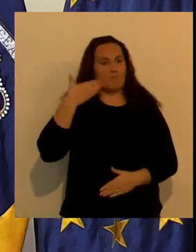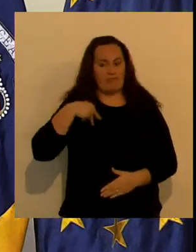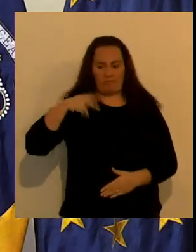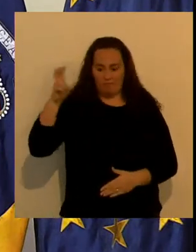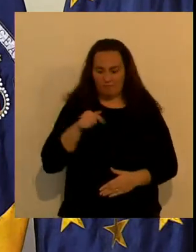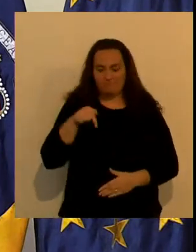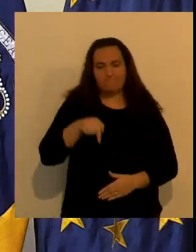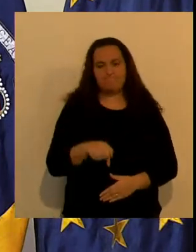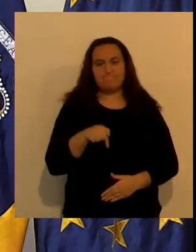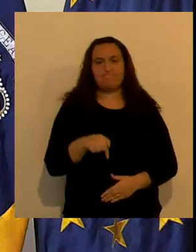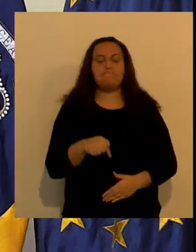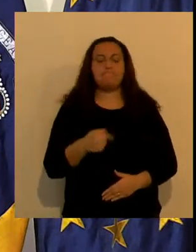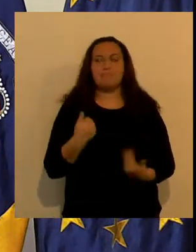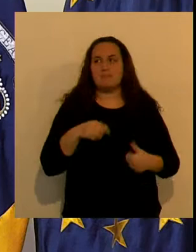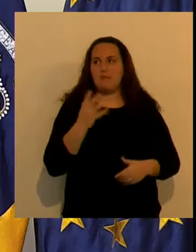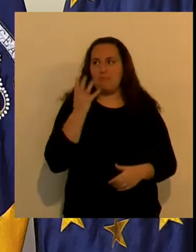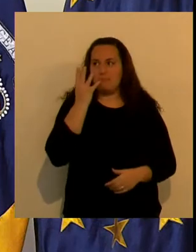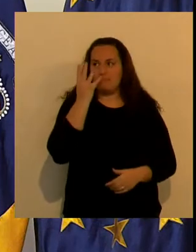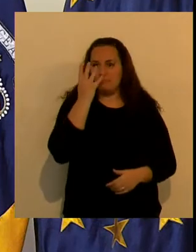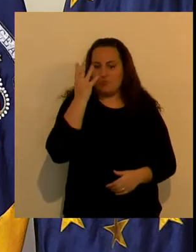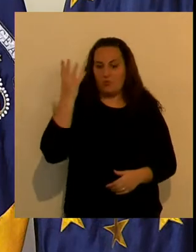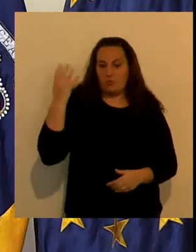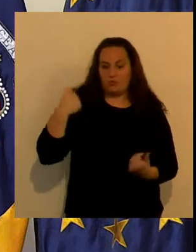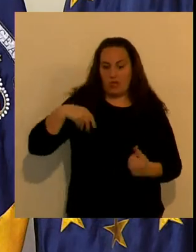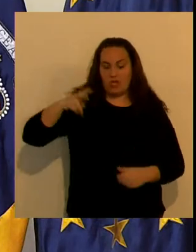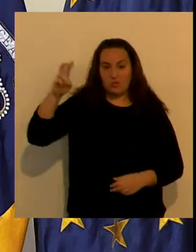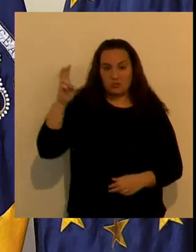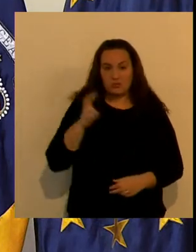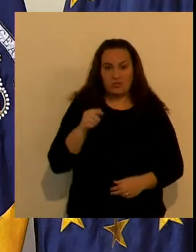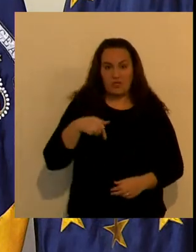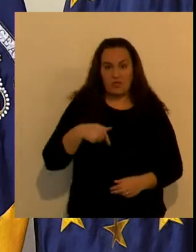hoy, 4 años después de la visita de Hawking.